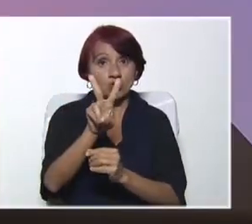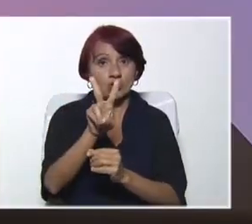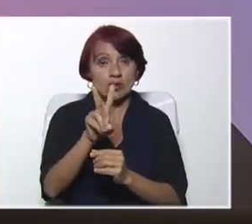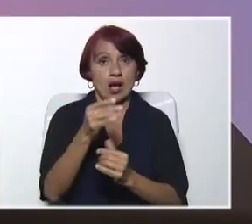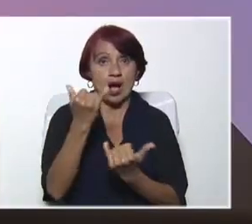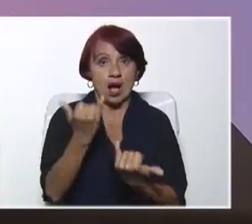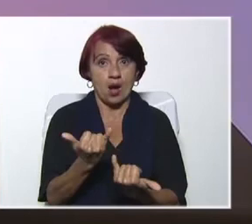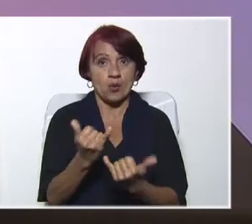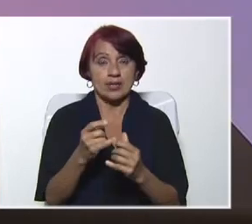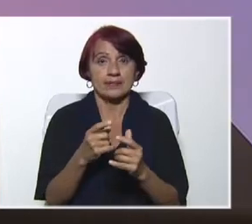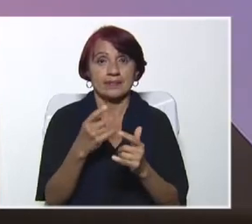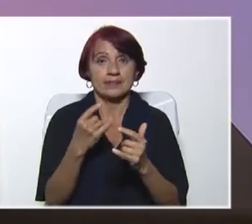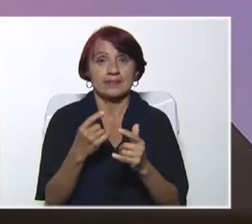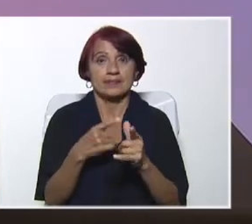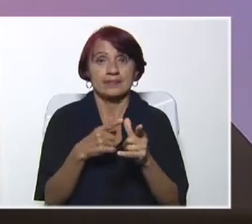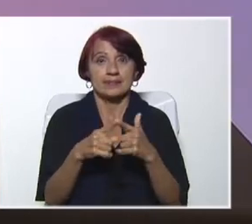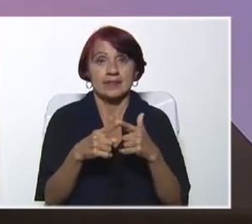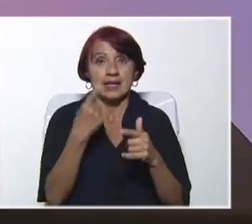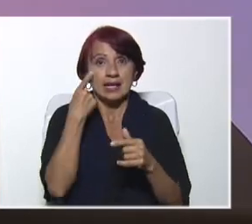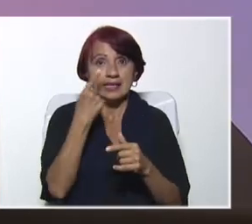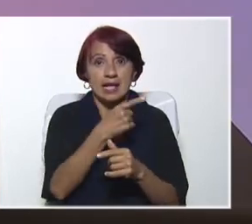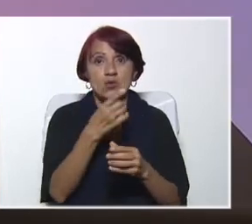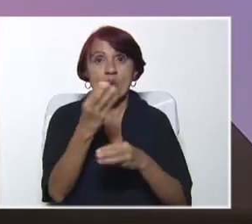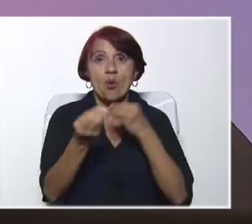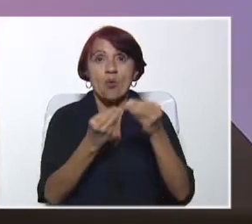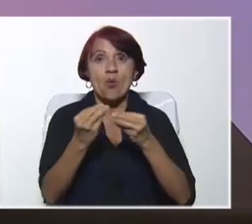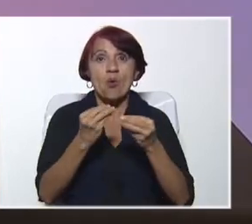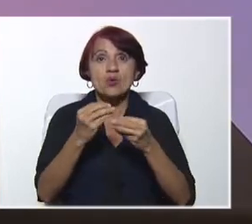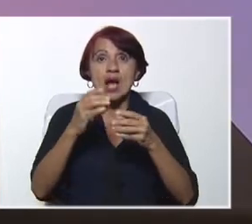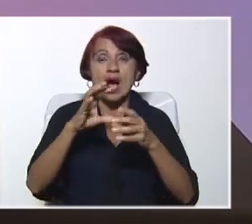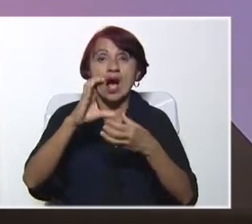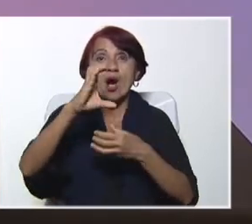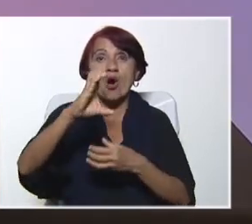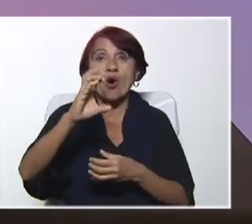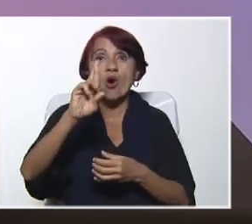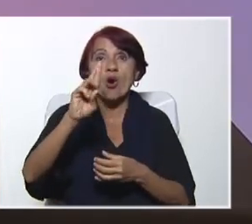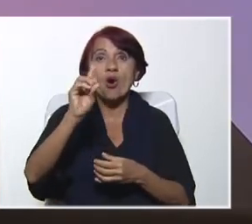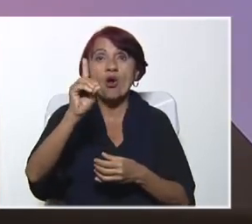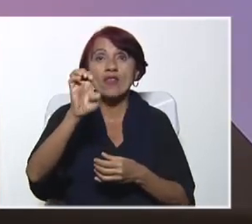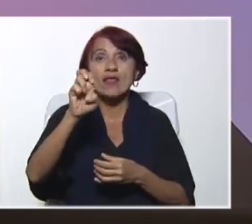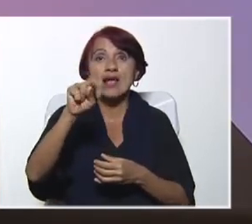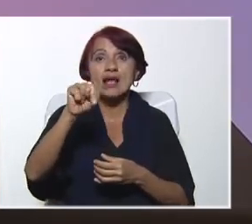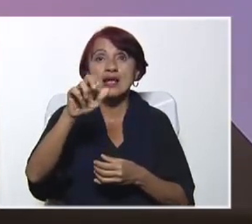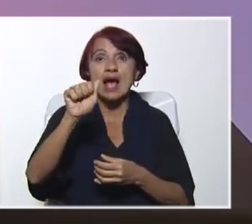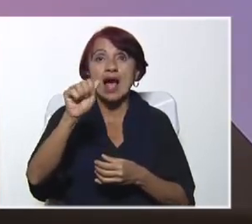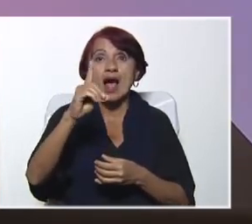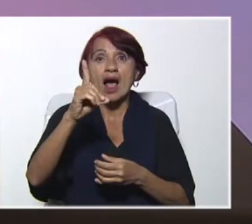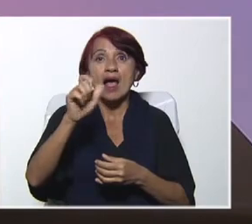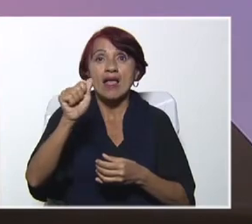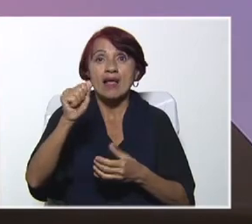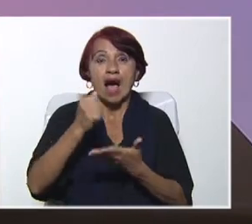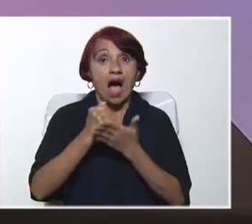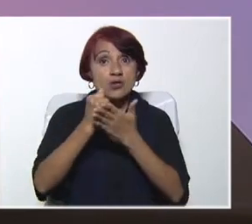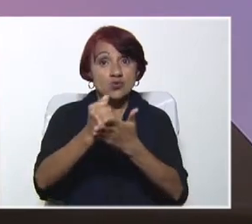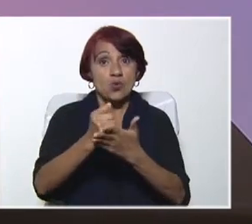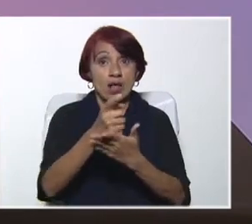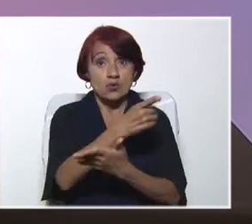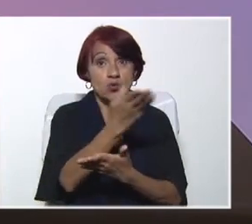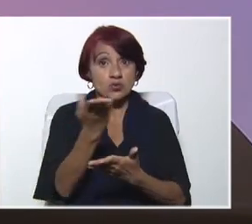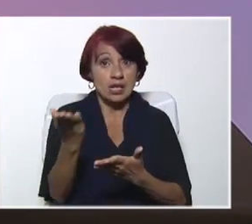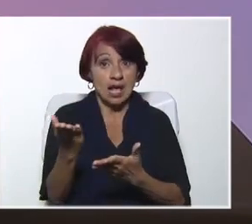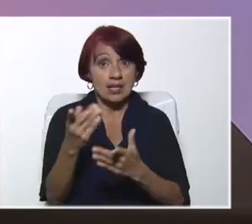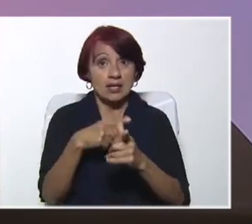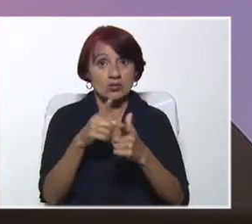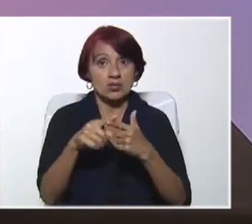Muy bien, por acá tengo unas coordenadas y con la ayuda de ustedes vamos a ubicar